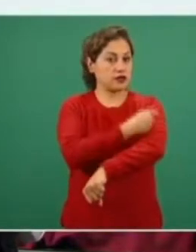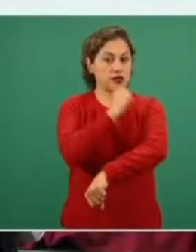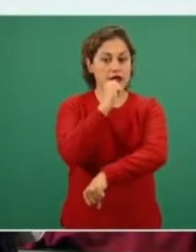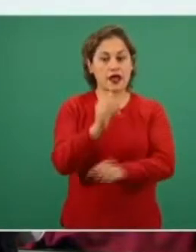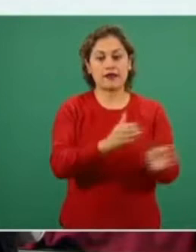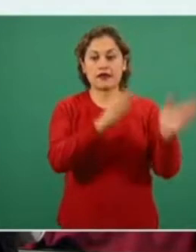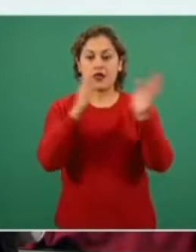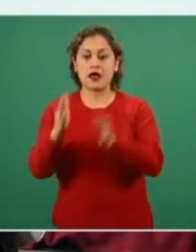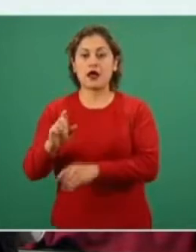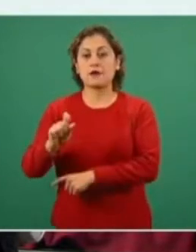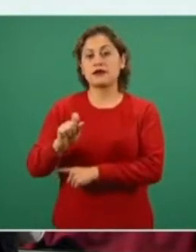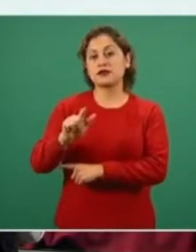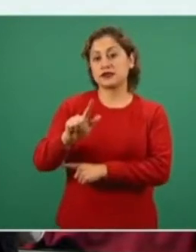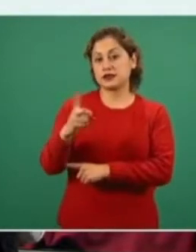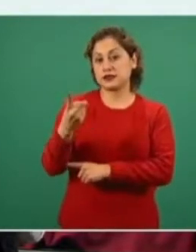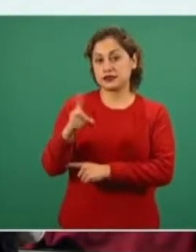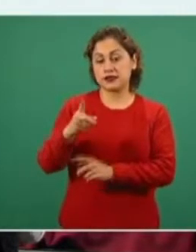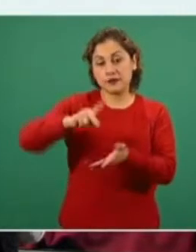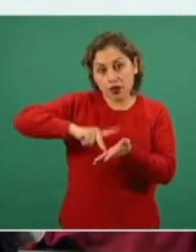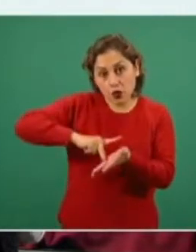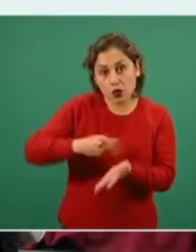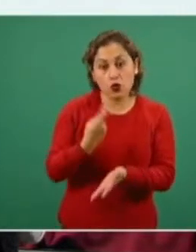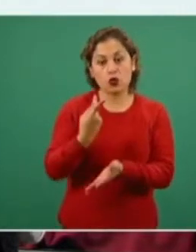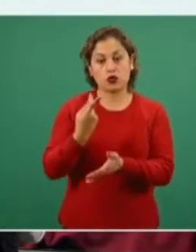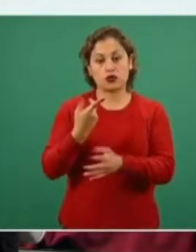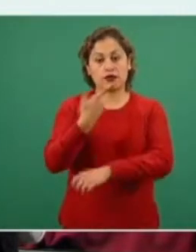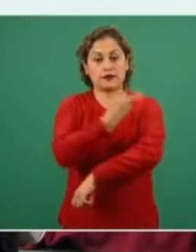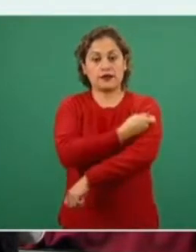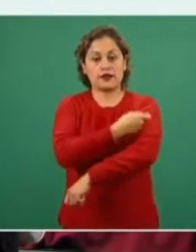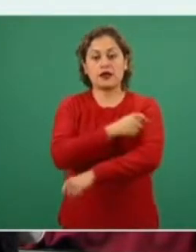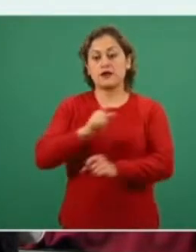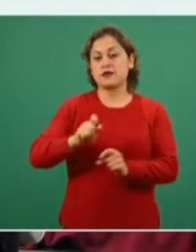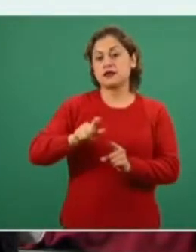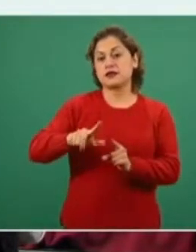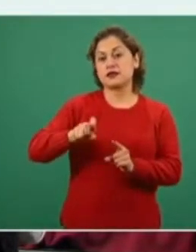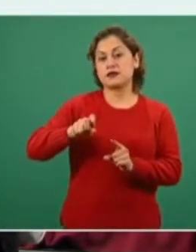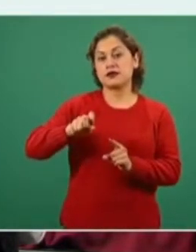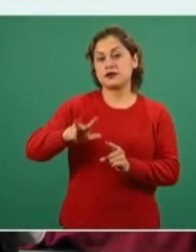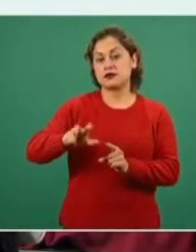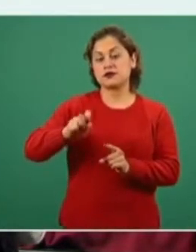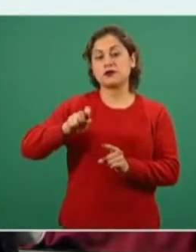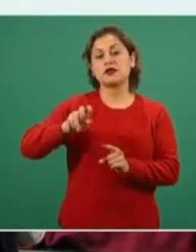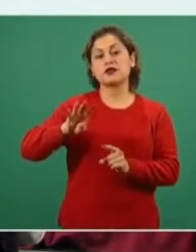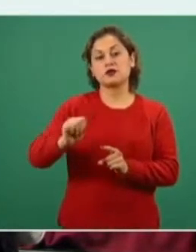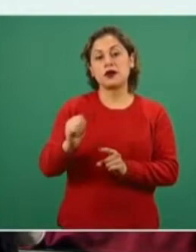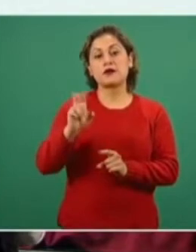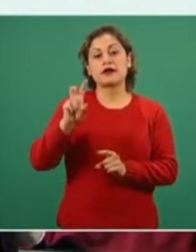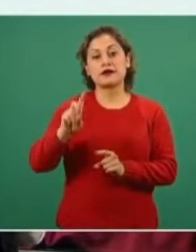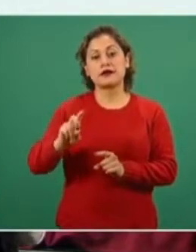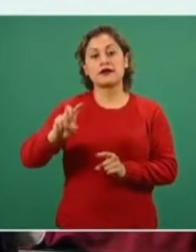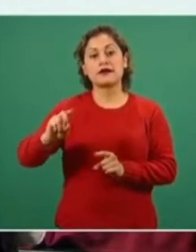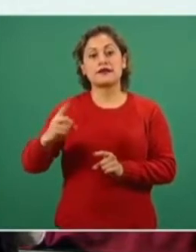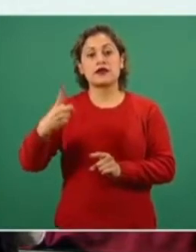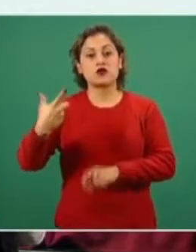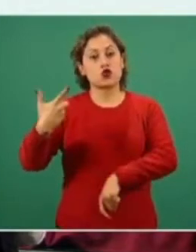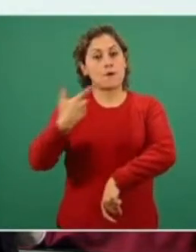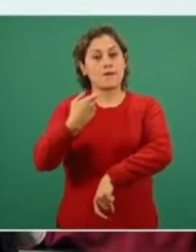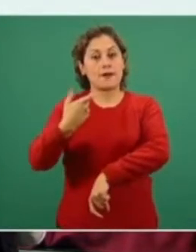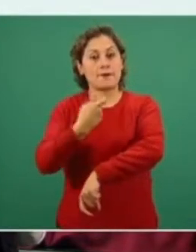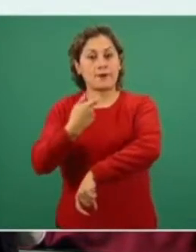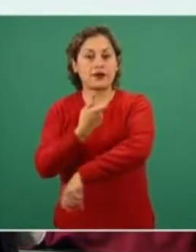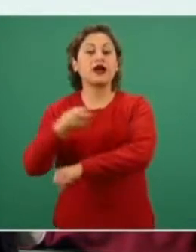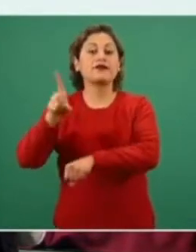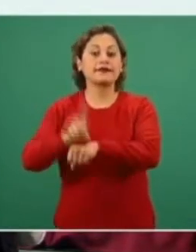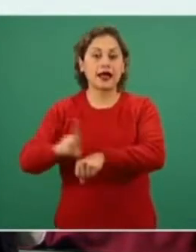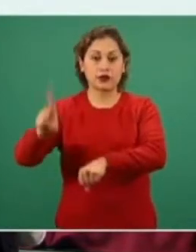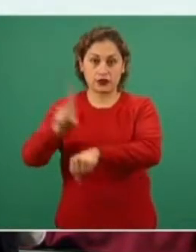reinició el 27 de diciembre y el 27, 28, 29, 30 y 31 se cerró el año vacunando todos los días.